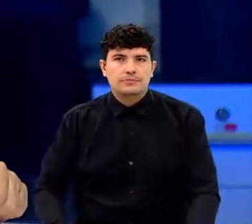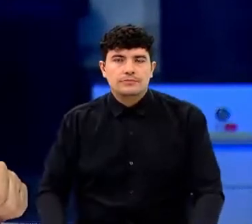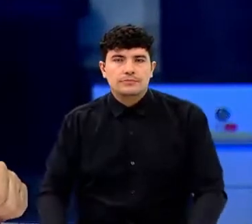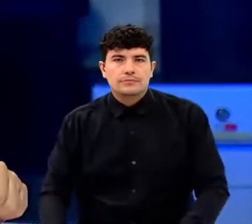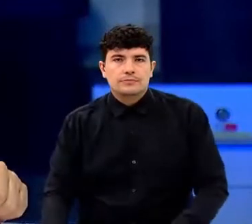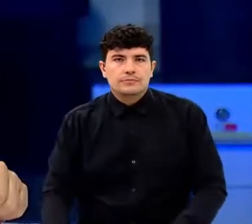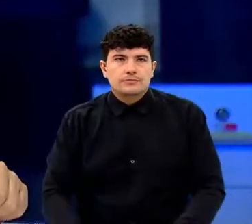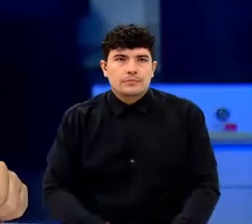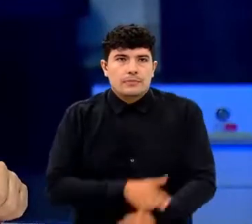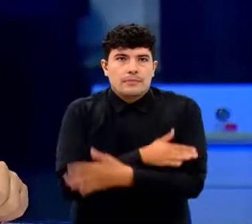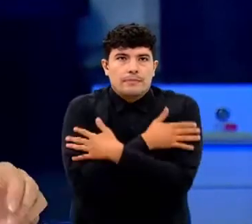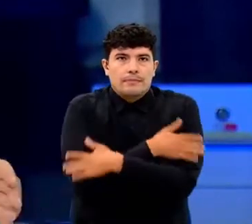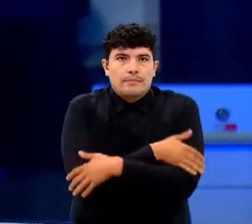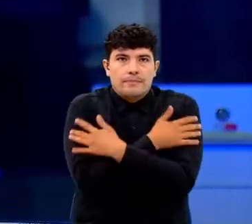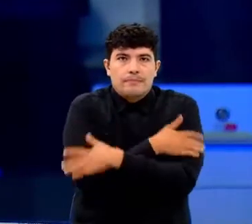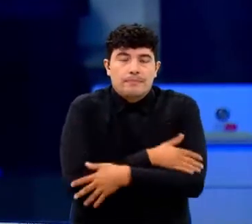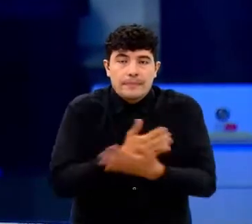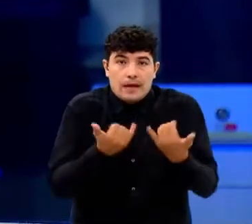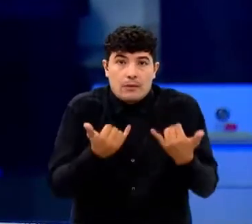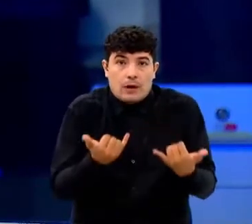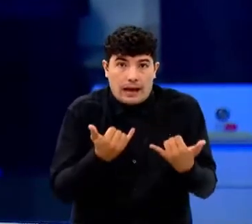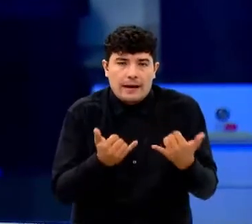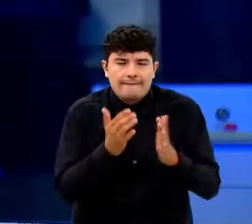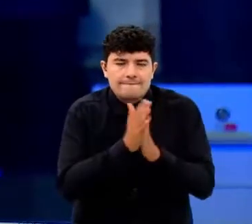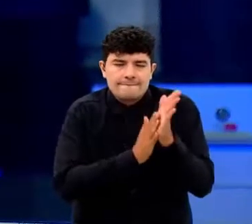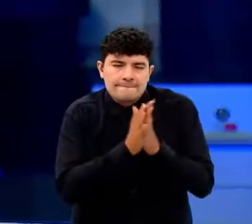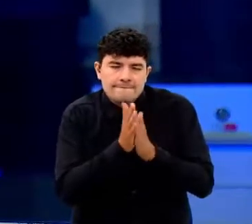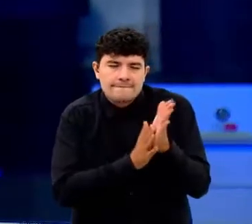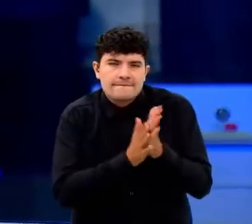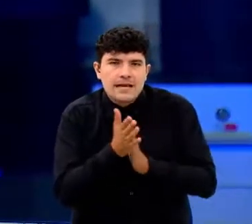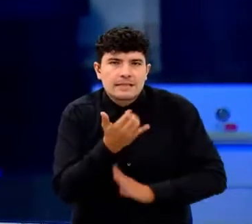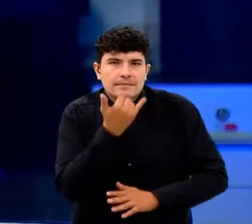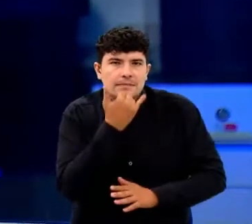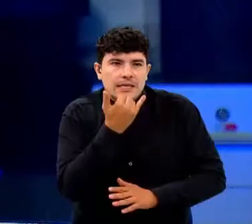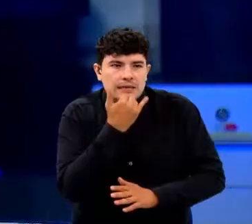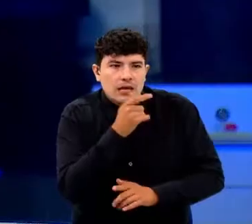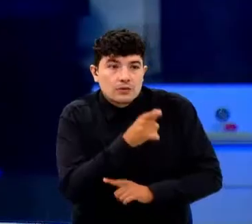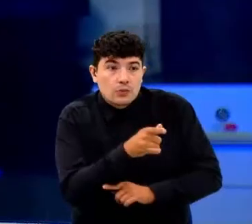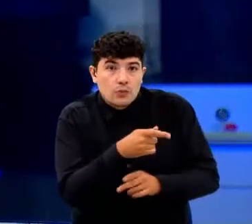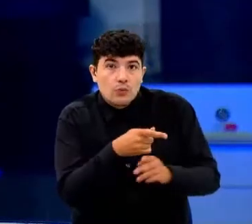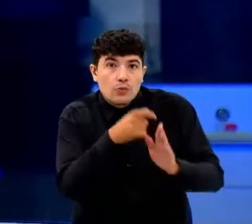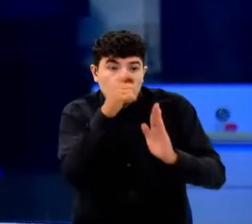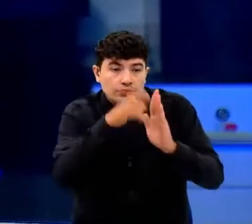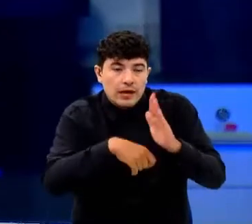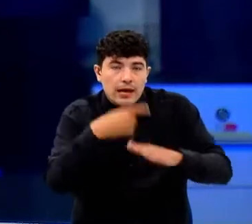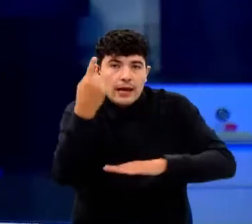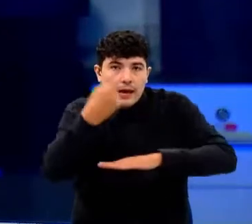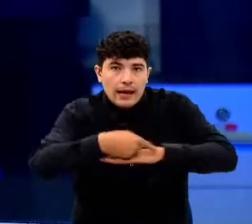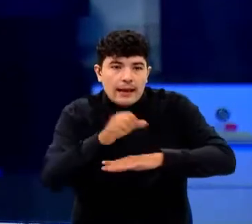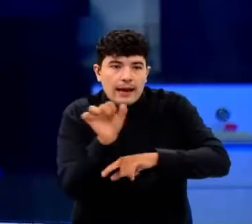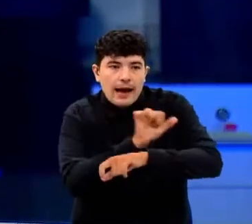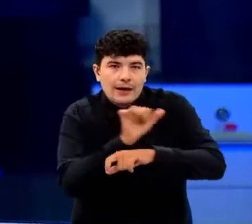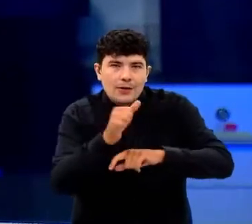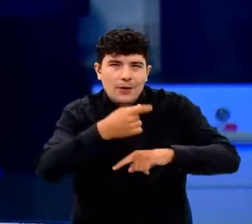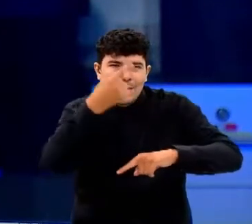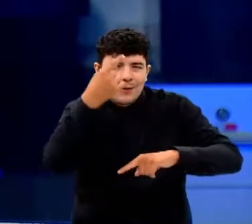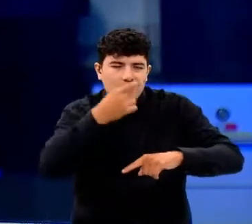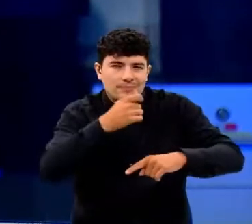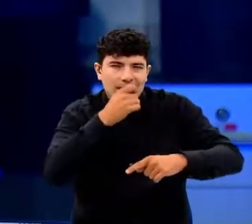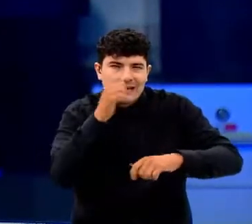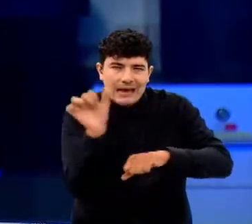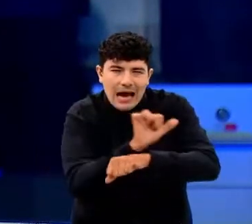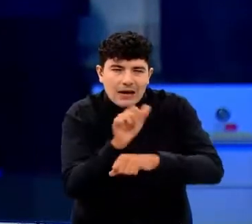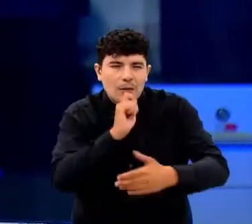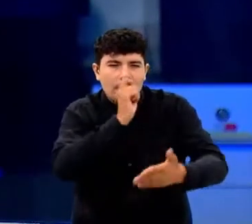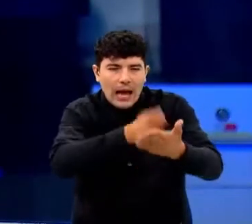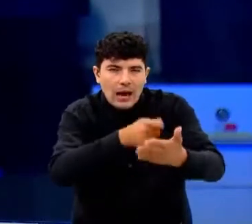La provincia de Pamplona está a la expectativa por lo que será el funcionamiento del nuevo peaje. Las autoridades y gremios buscan llegar a un acuerdo para evitar estos